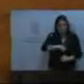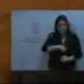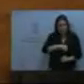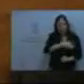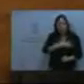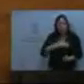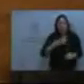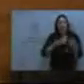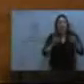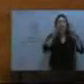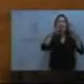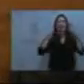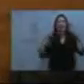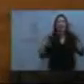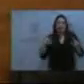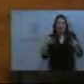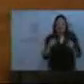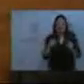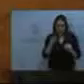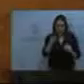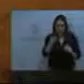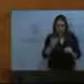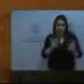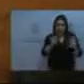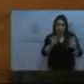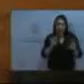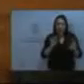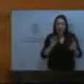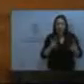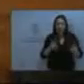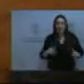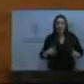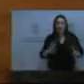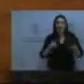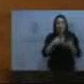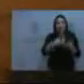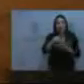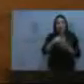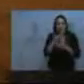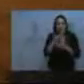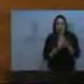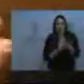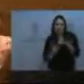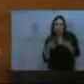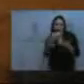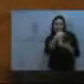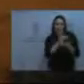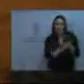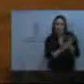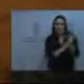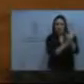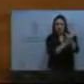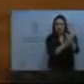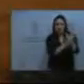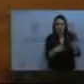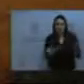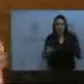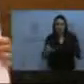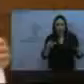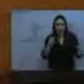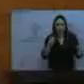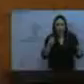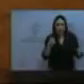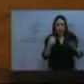de recortes, pero de recortes de prensa, de los que a ustedes les gustan mucho, cuando